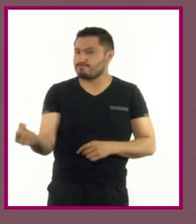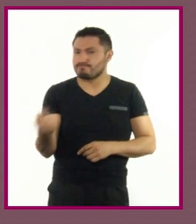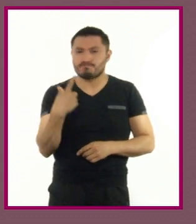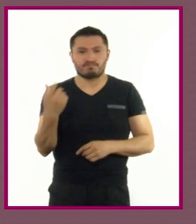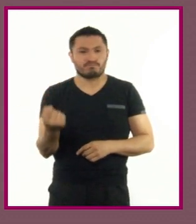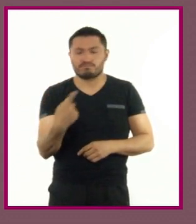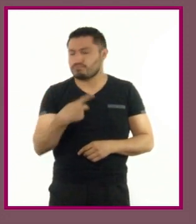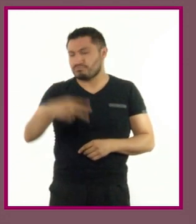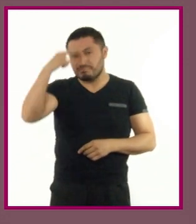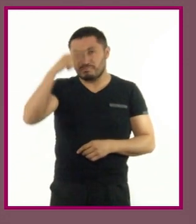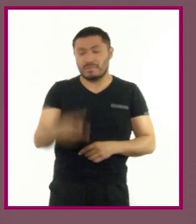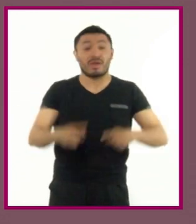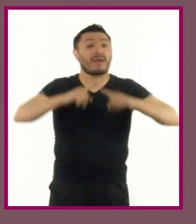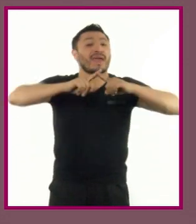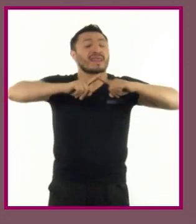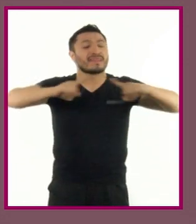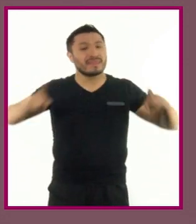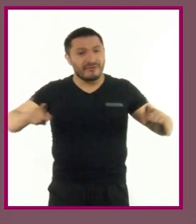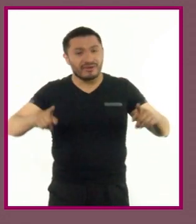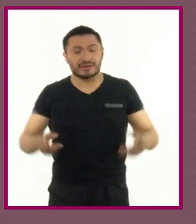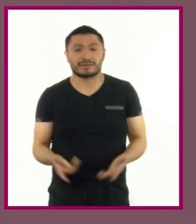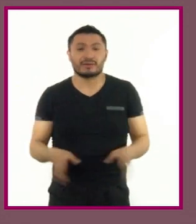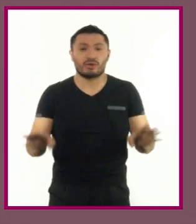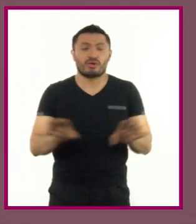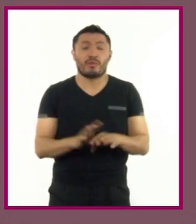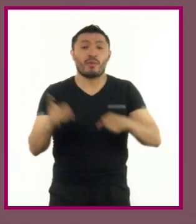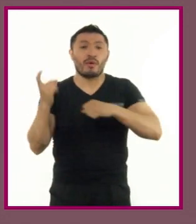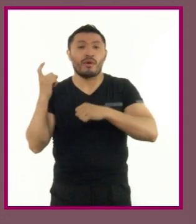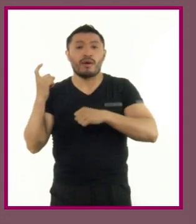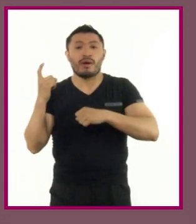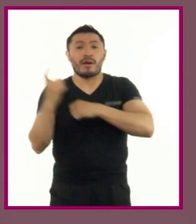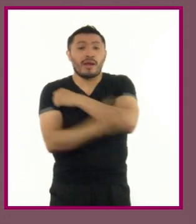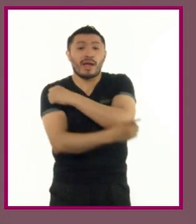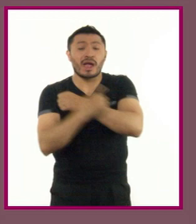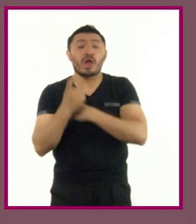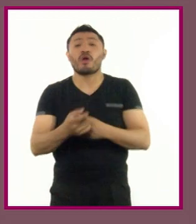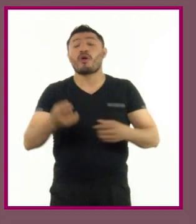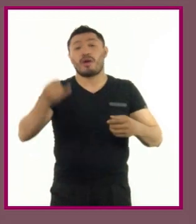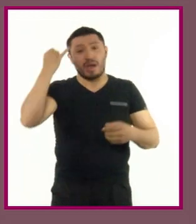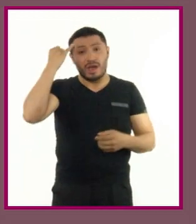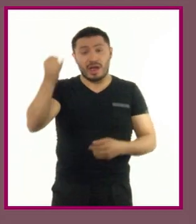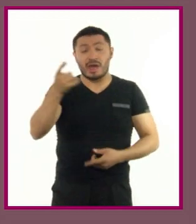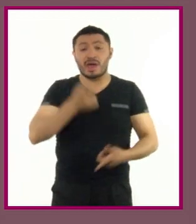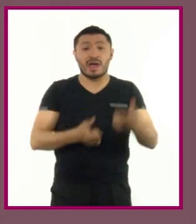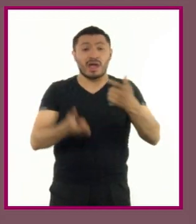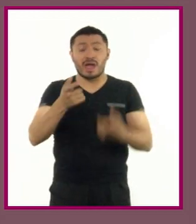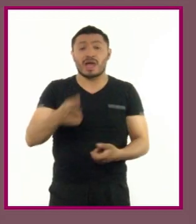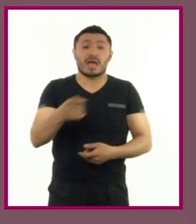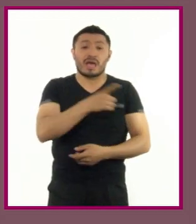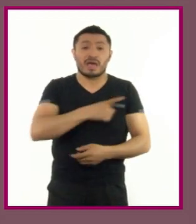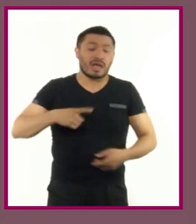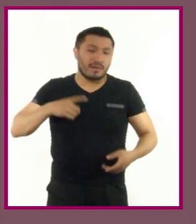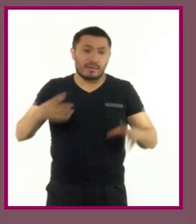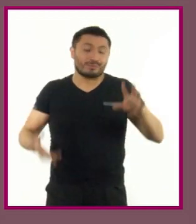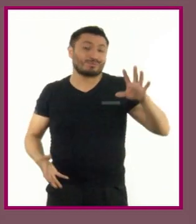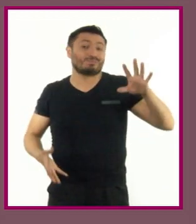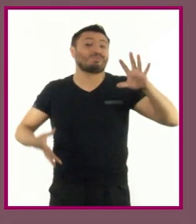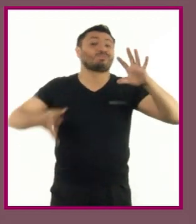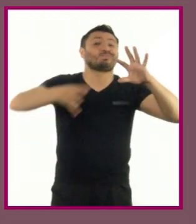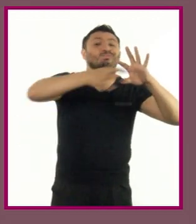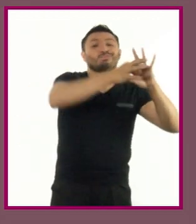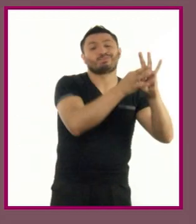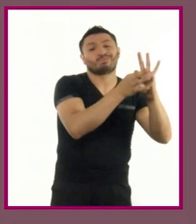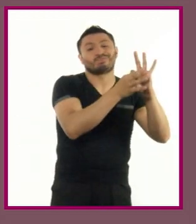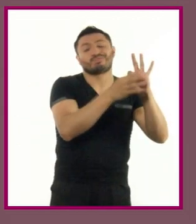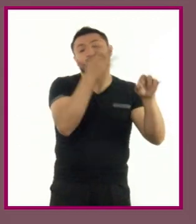una cierta autonomía económica. Teníamos que pasar a una dependencia muy clara frente a los